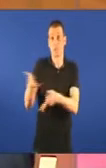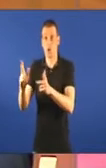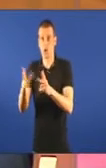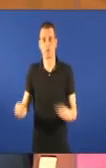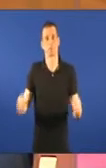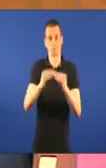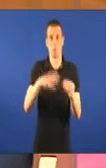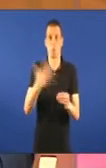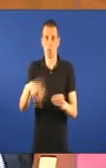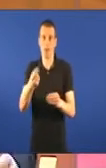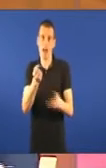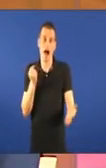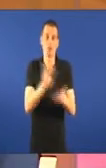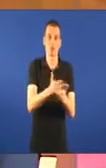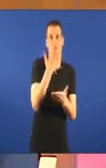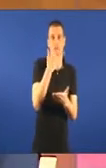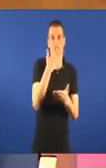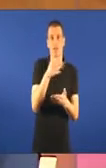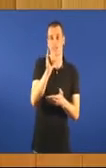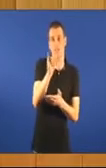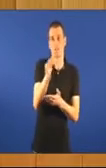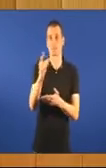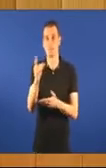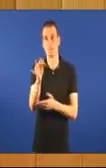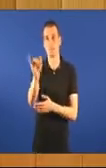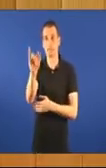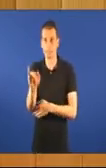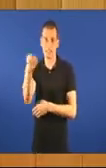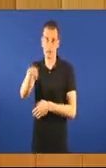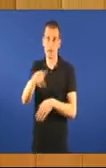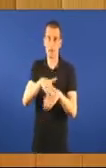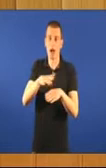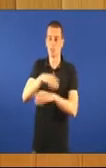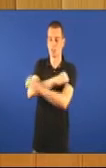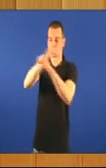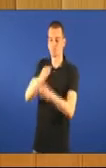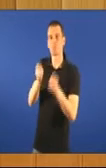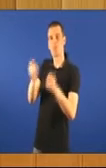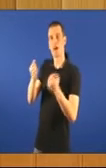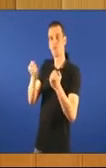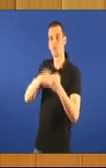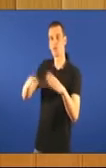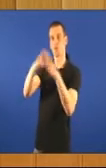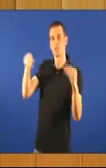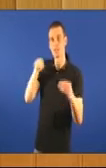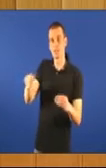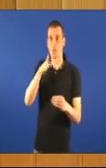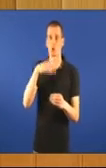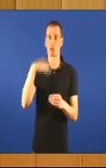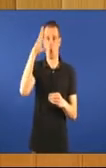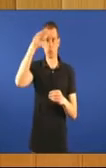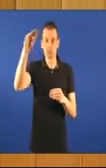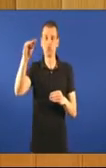polo coñecemento, polo I+D+I, por afortalar as nosas universidades, porque o talento da mocedade contribúa